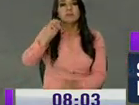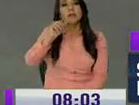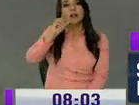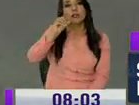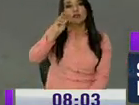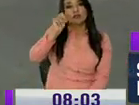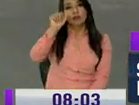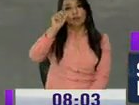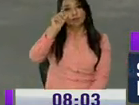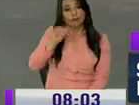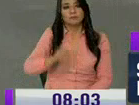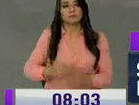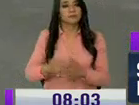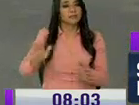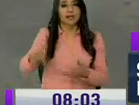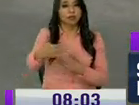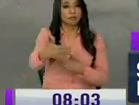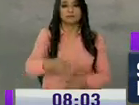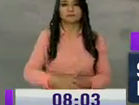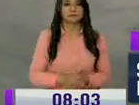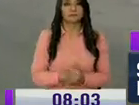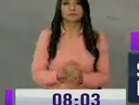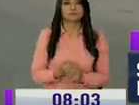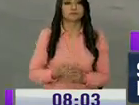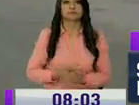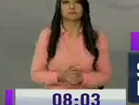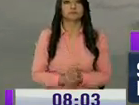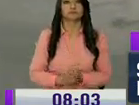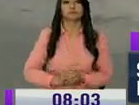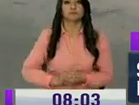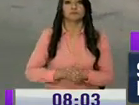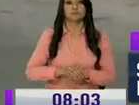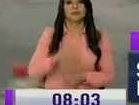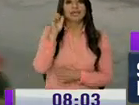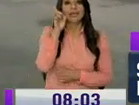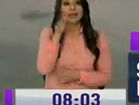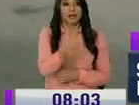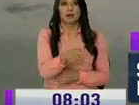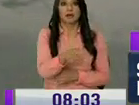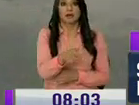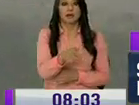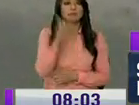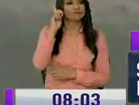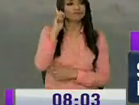Maldonado. Como les decía, no nos han dicho que hay un líder que está